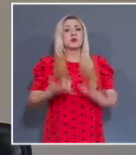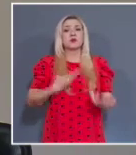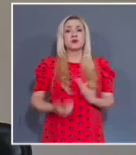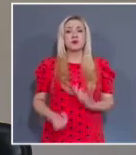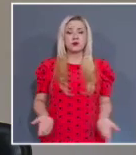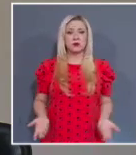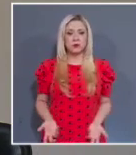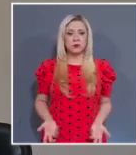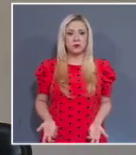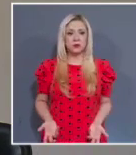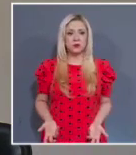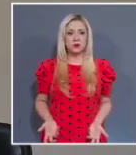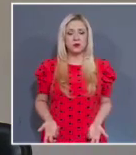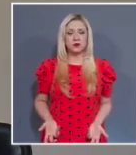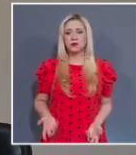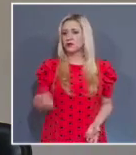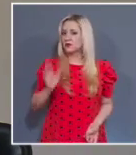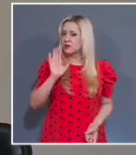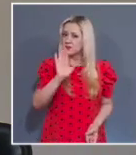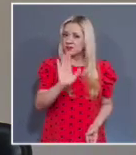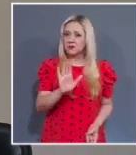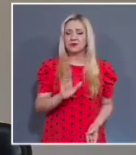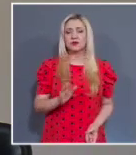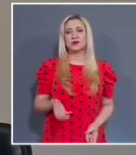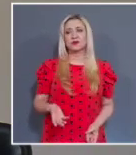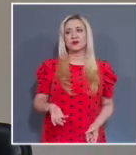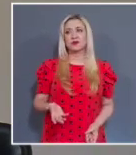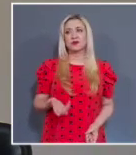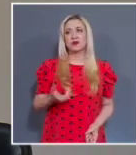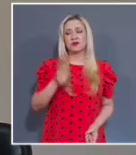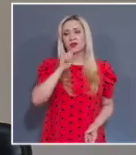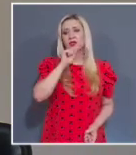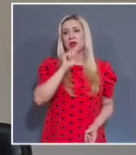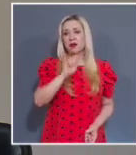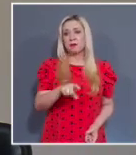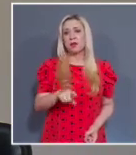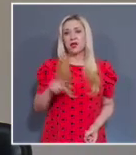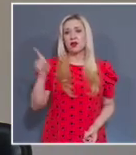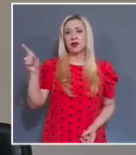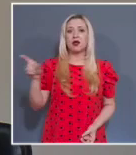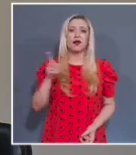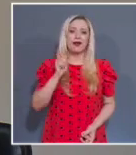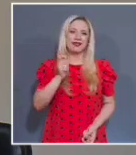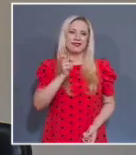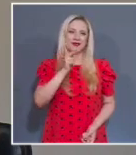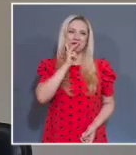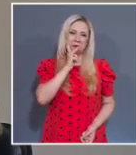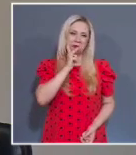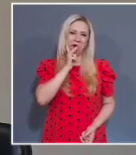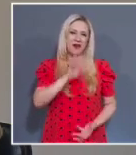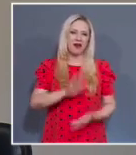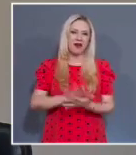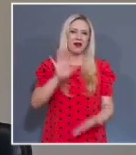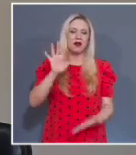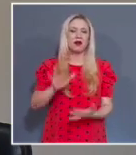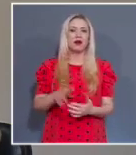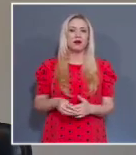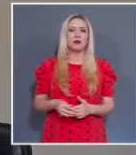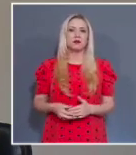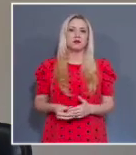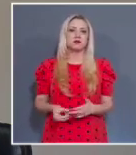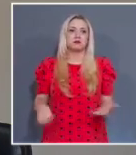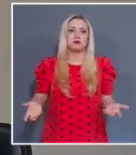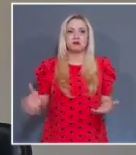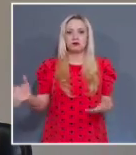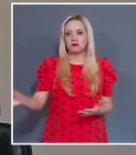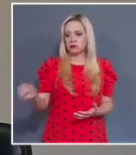ejerce? Porque también tenemos asuntos en los cuales los agresores, ¿verdad?, los tienen en unas